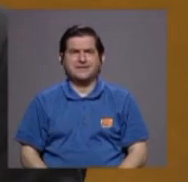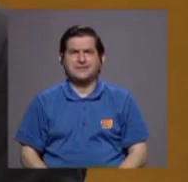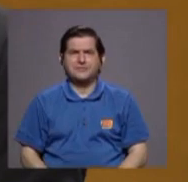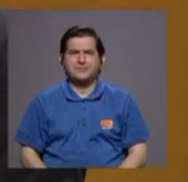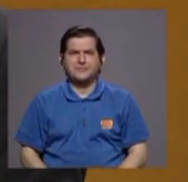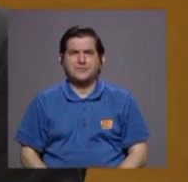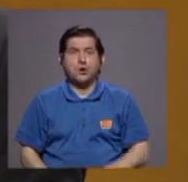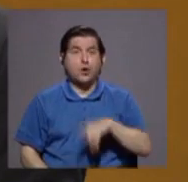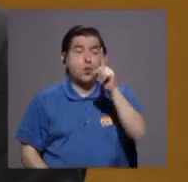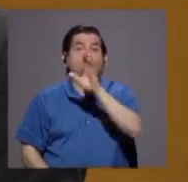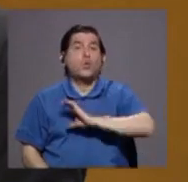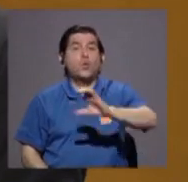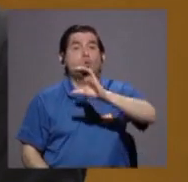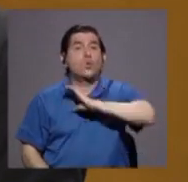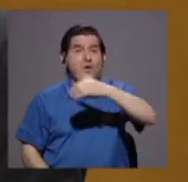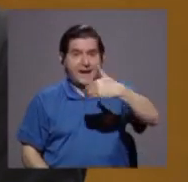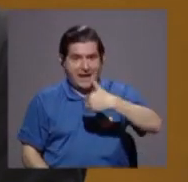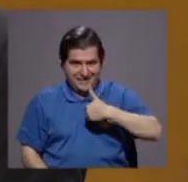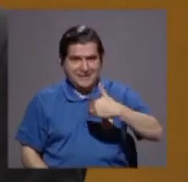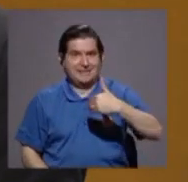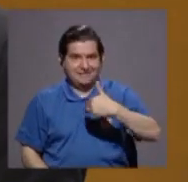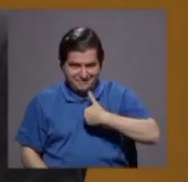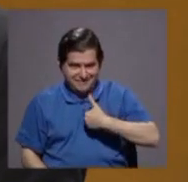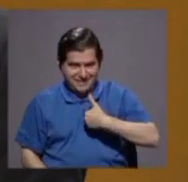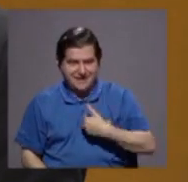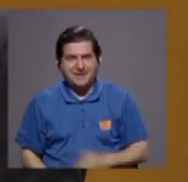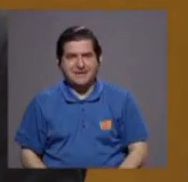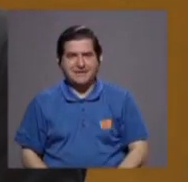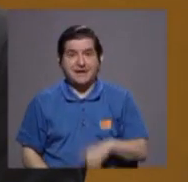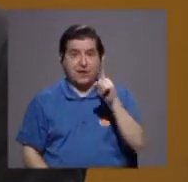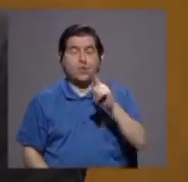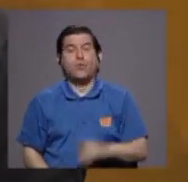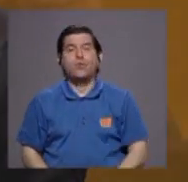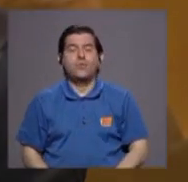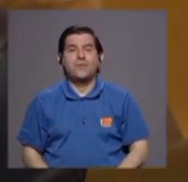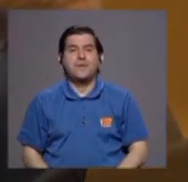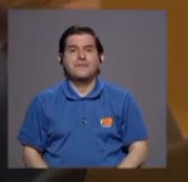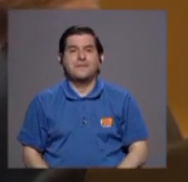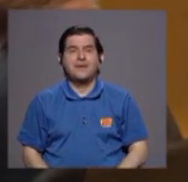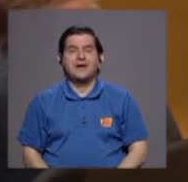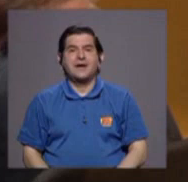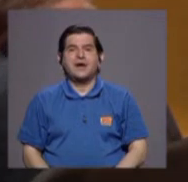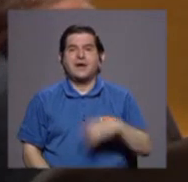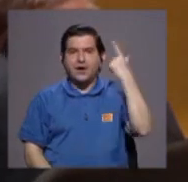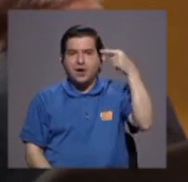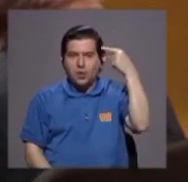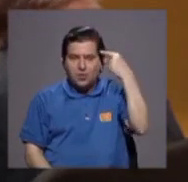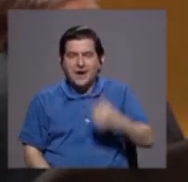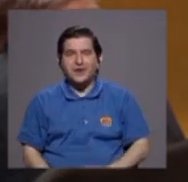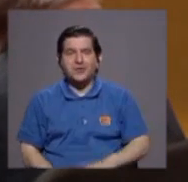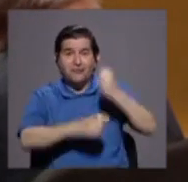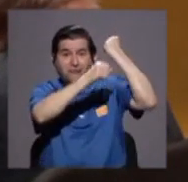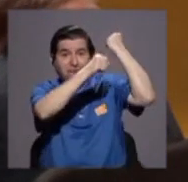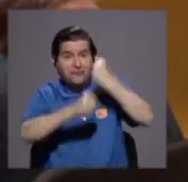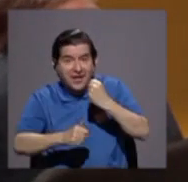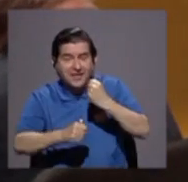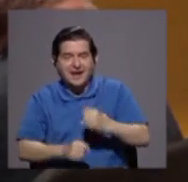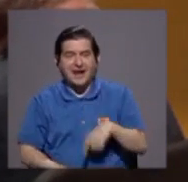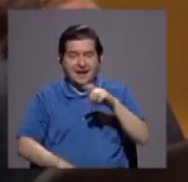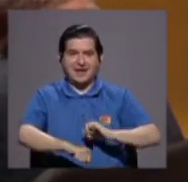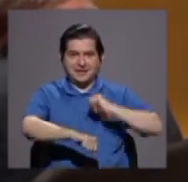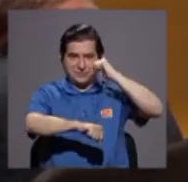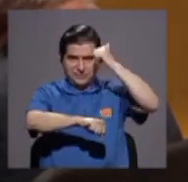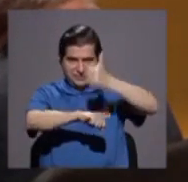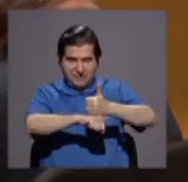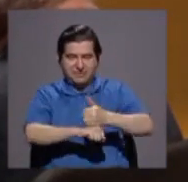como una de las características de un Estado federal, y esto surgió en la